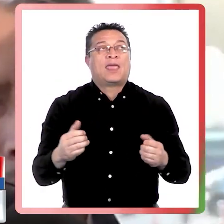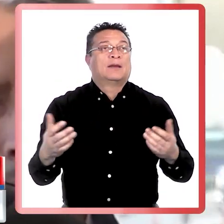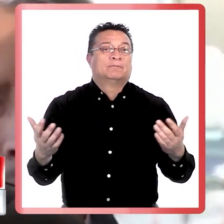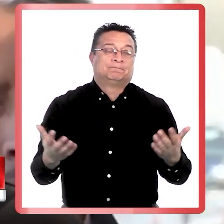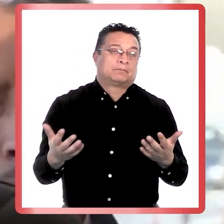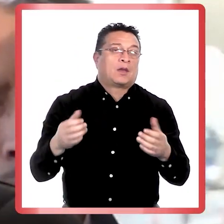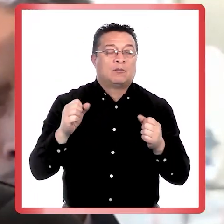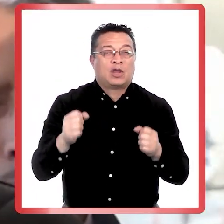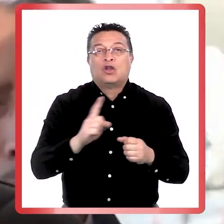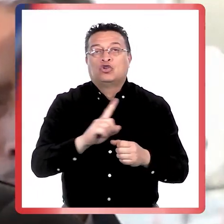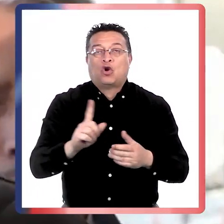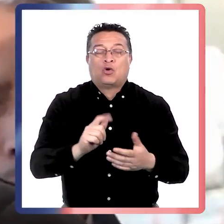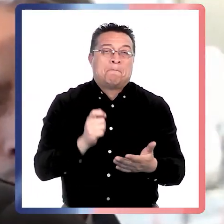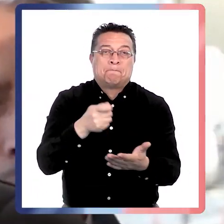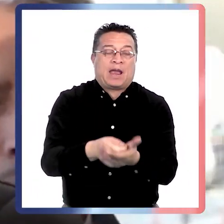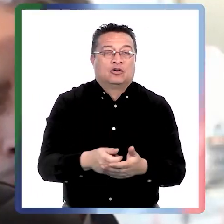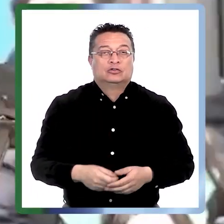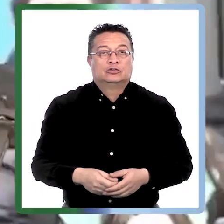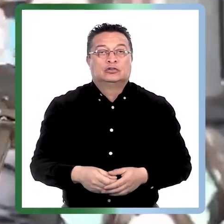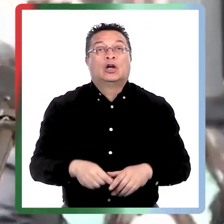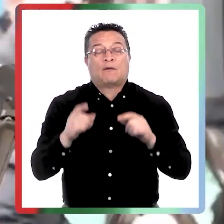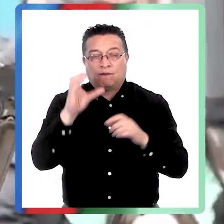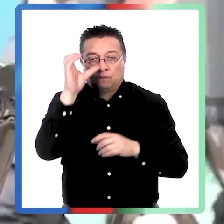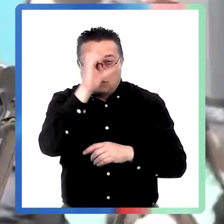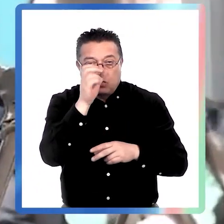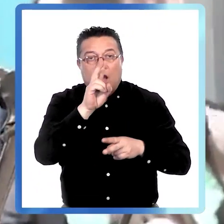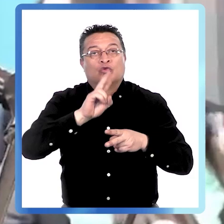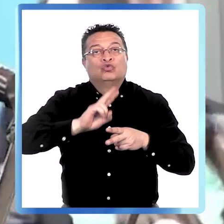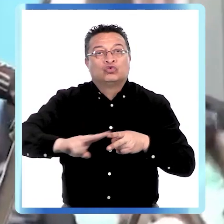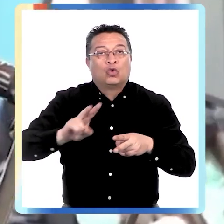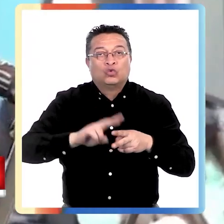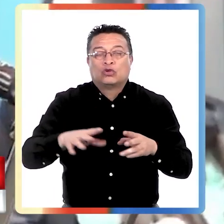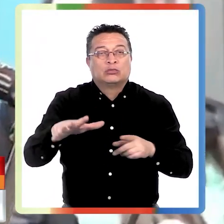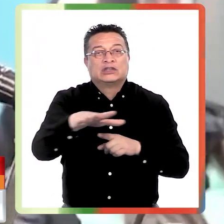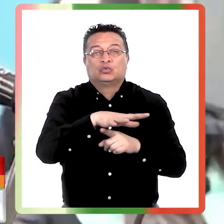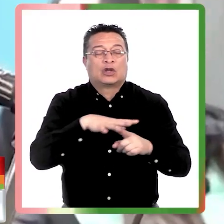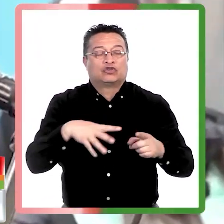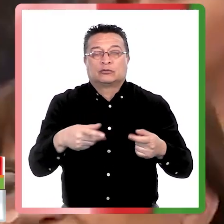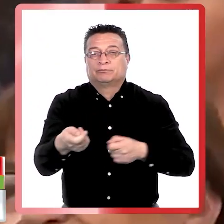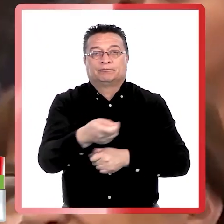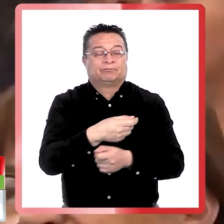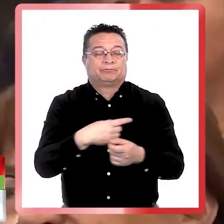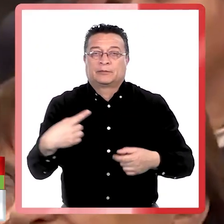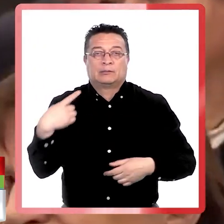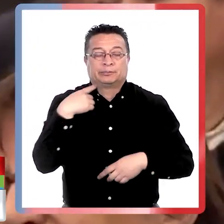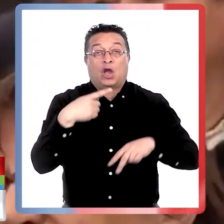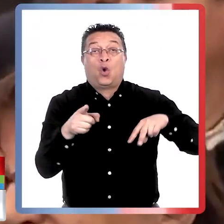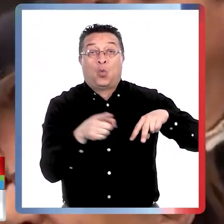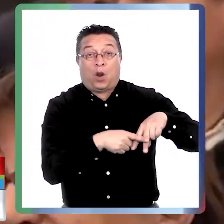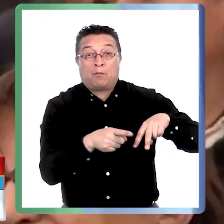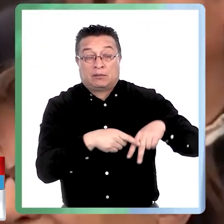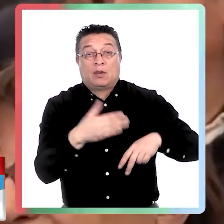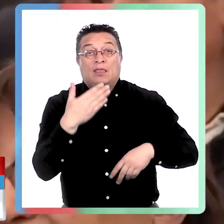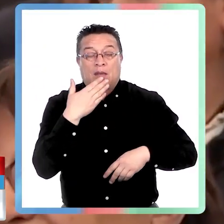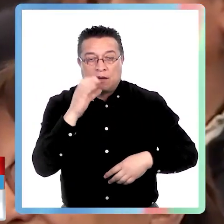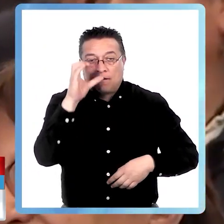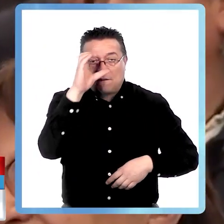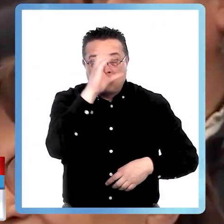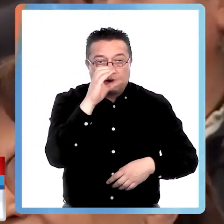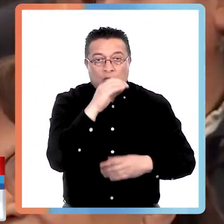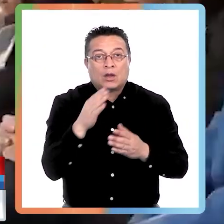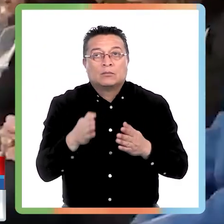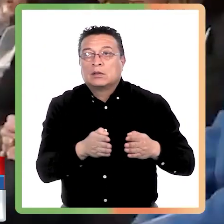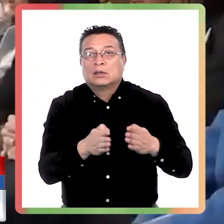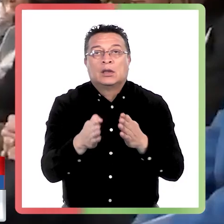poder no tener que pagar. Búsqueda de soluciones ante un panorama económico adverso. En Hualpén también